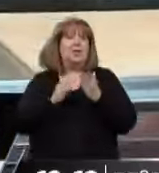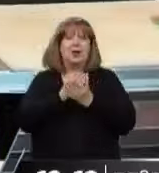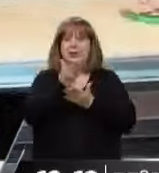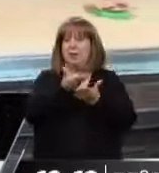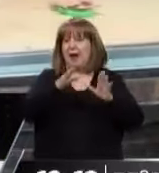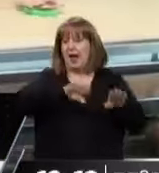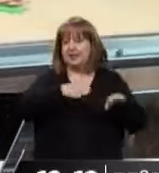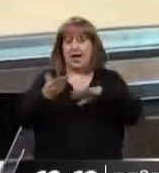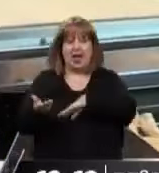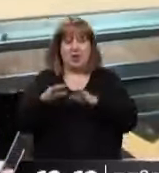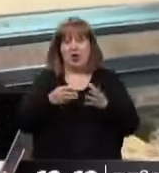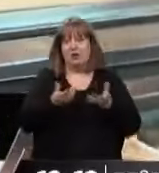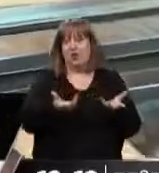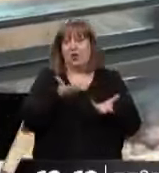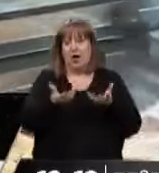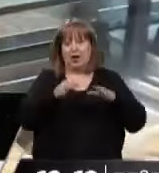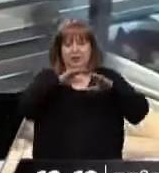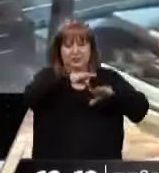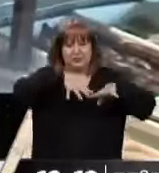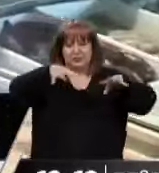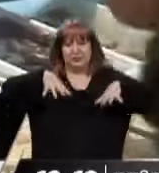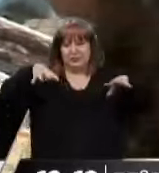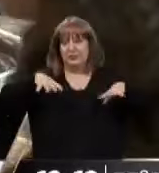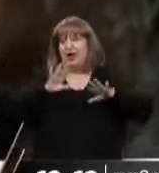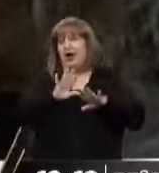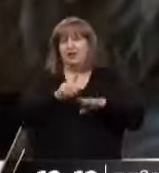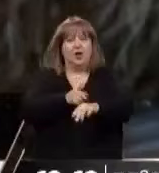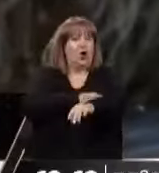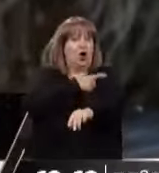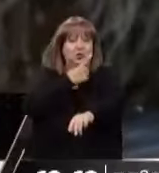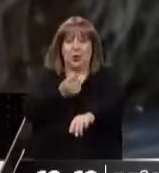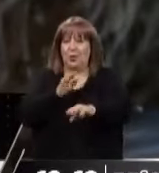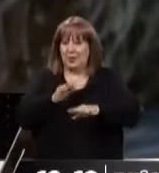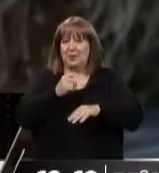parrilla el fin de semana la prende el público.